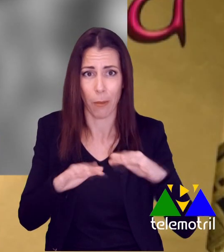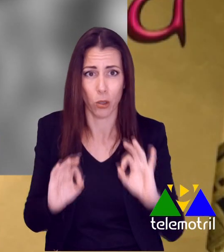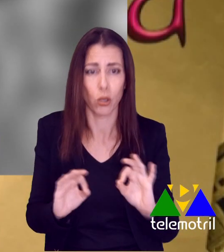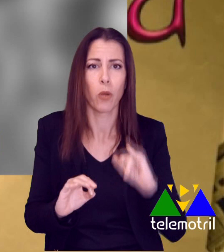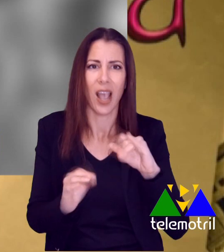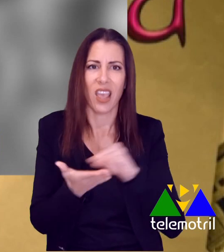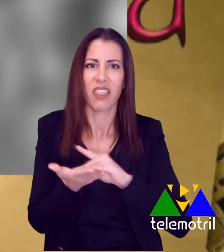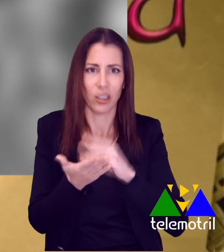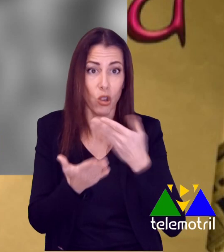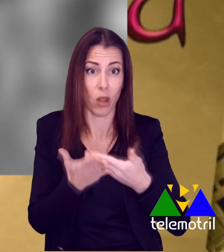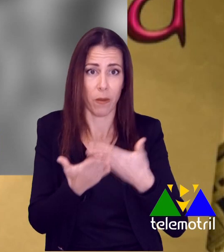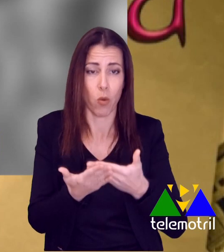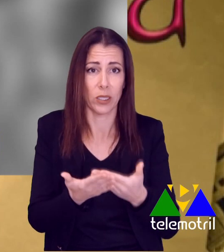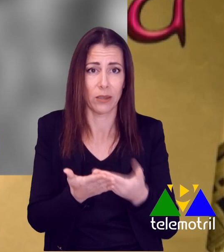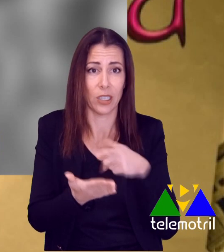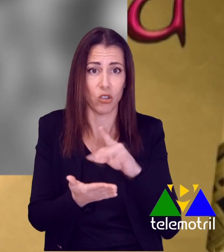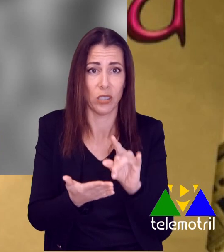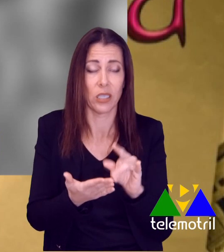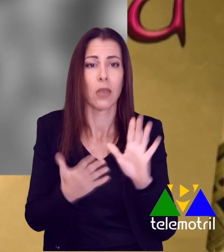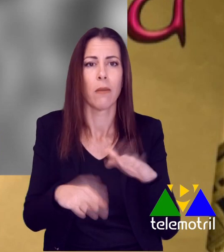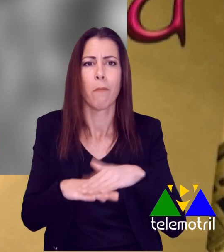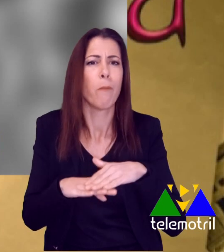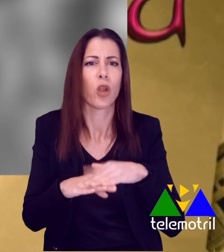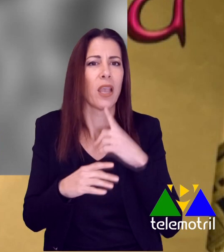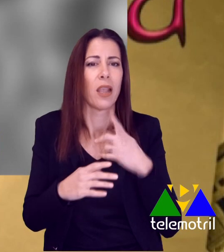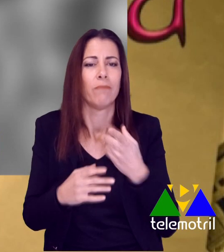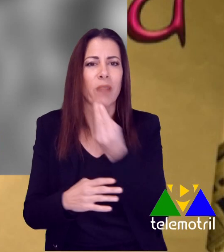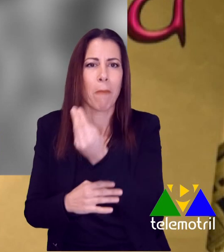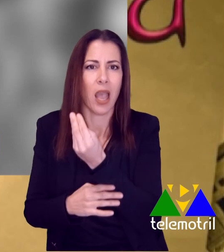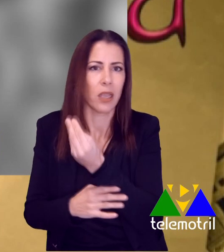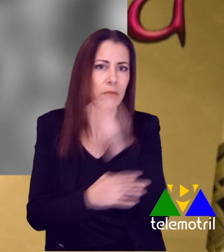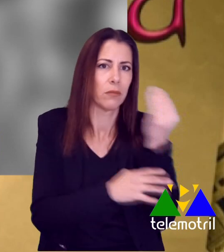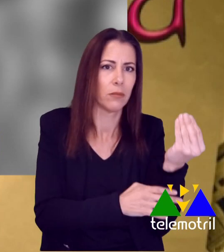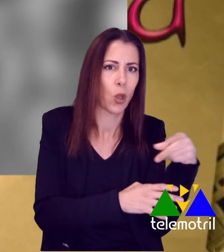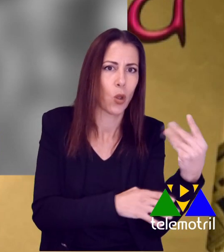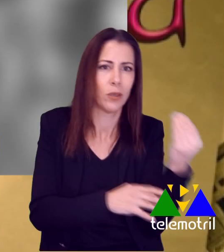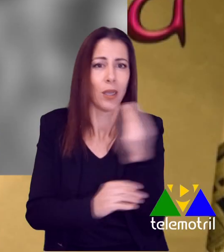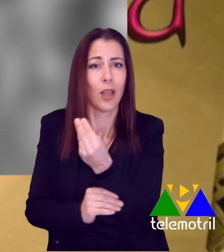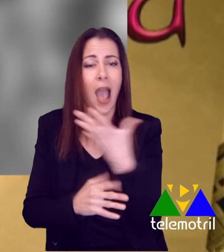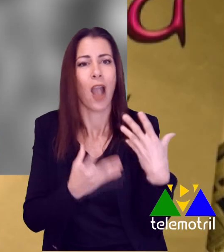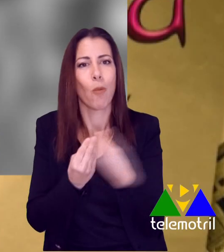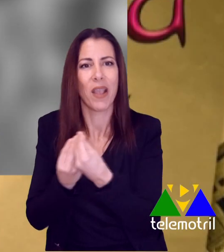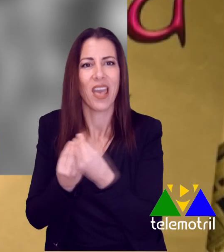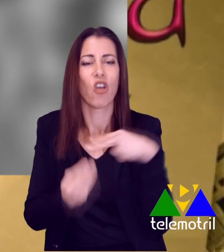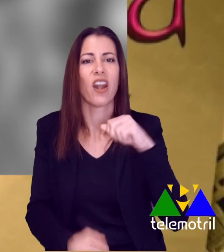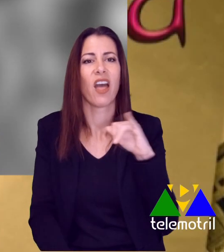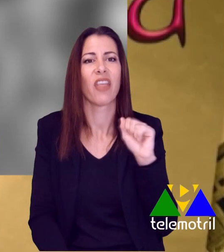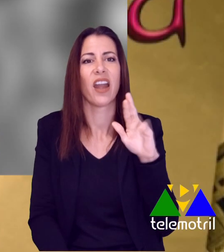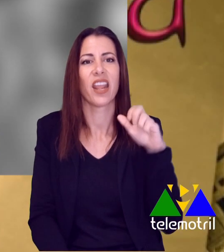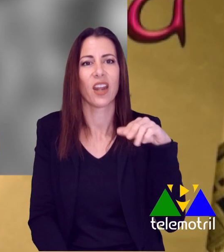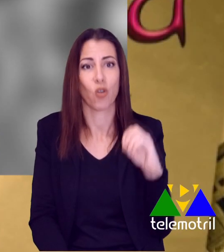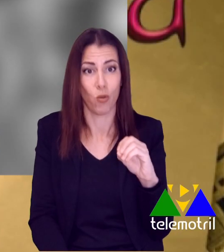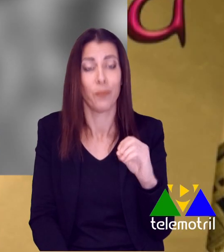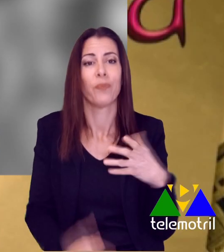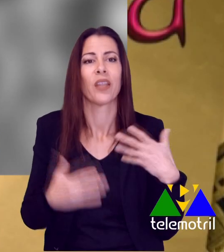porque hay datos que lo demuestran, ¿no? Como llevan la imagen para allá y se la traen otra vez para acá acompañada del Nazareno. El caso es que siempre,